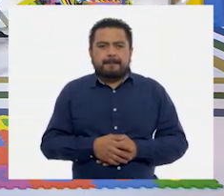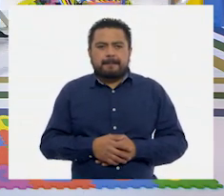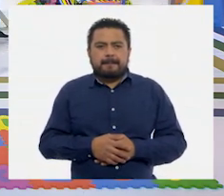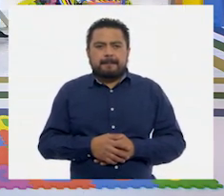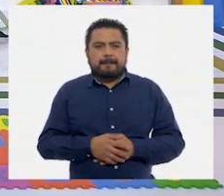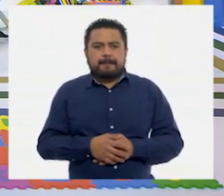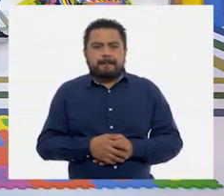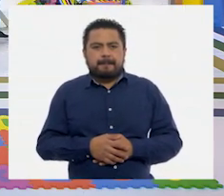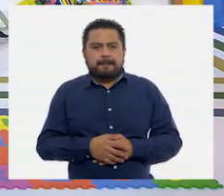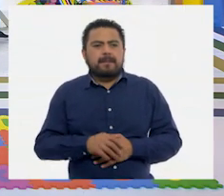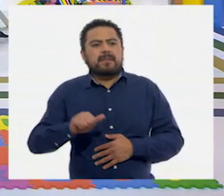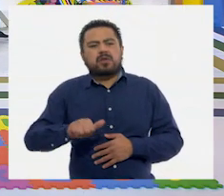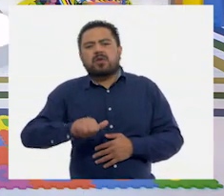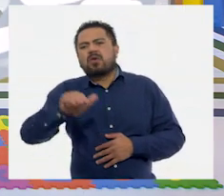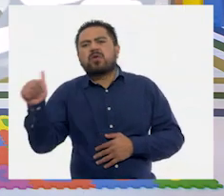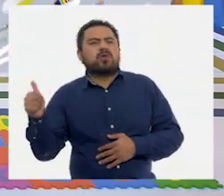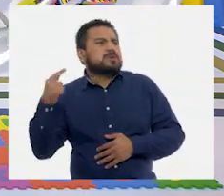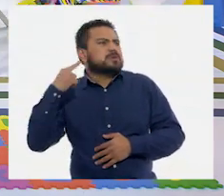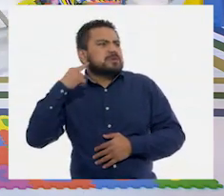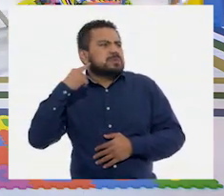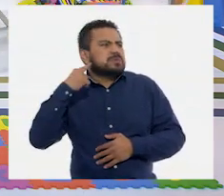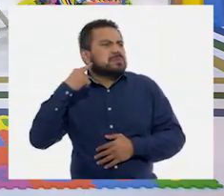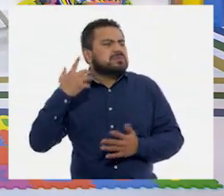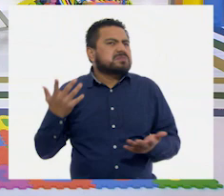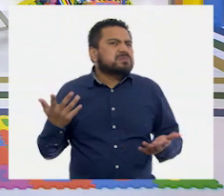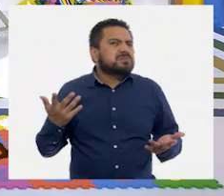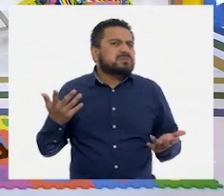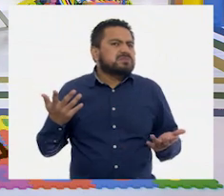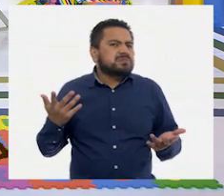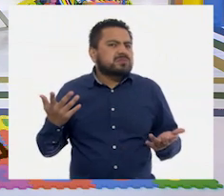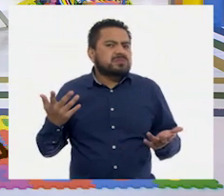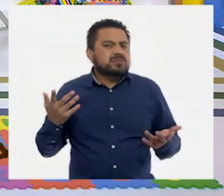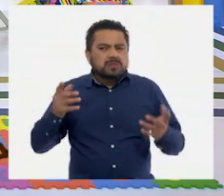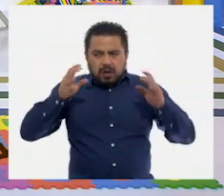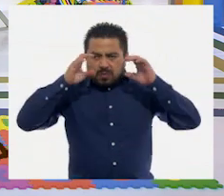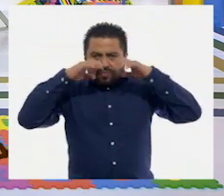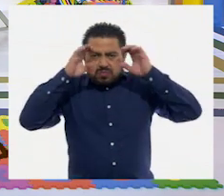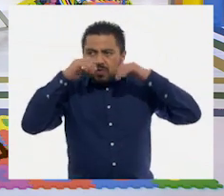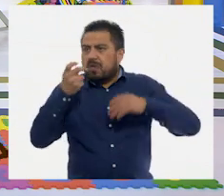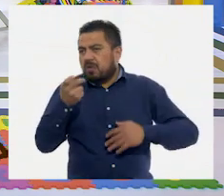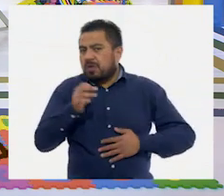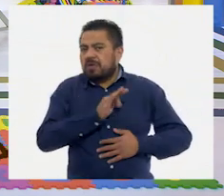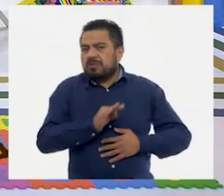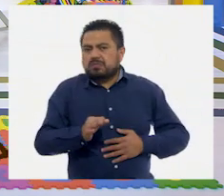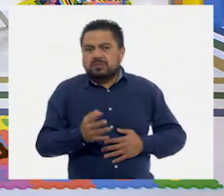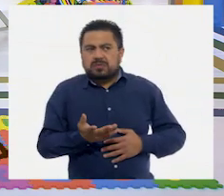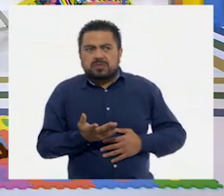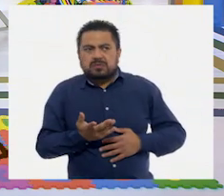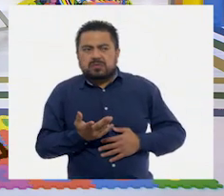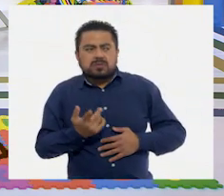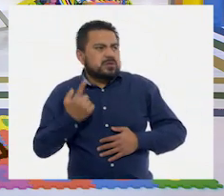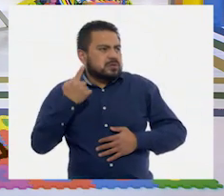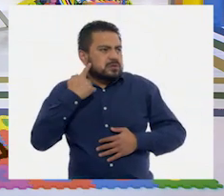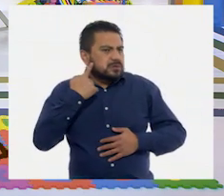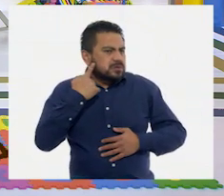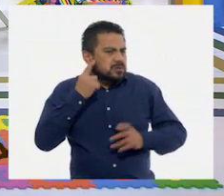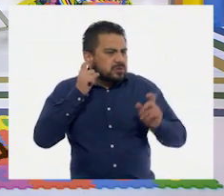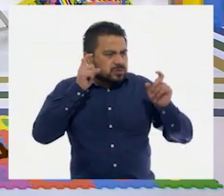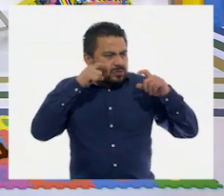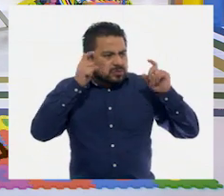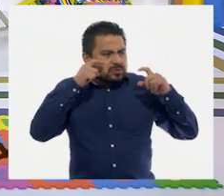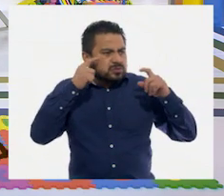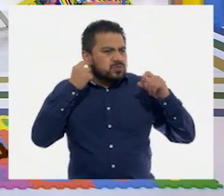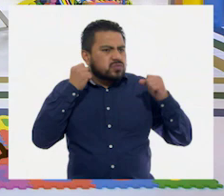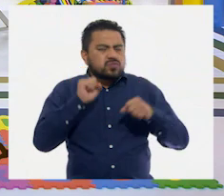Muy bien. ¿Qué otro sonido? El del búho. ¿El del búho? ¿Será un sonido suave